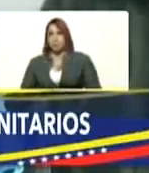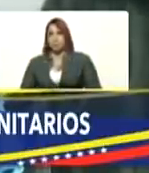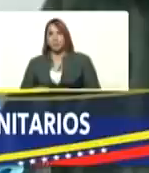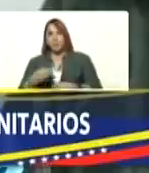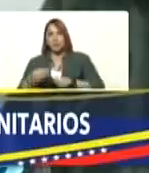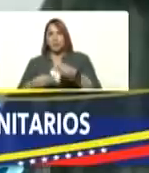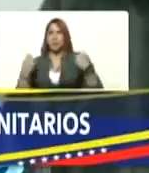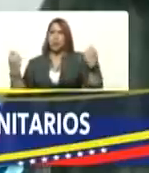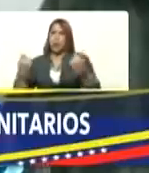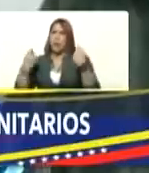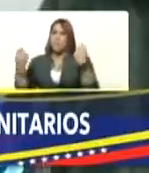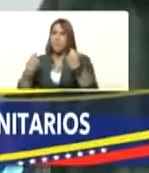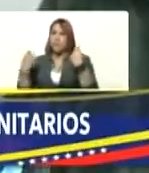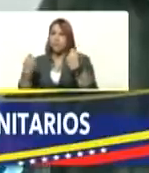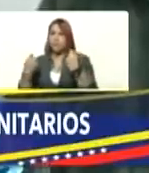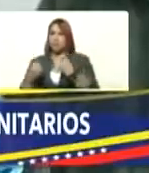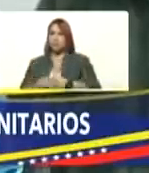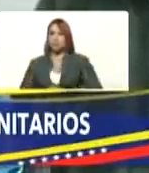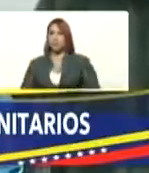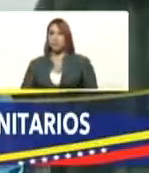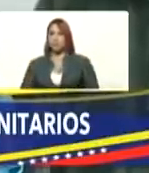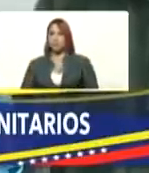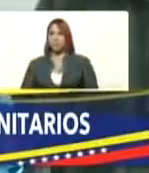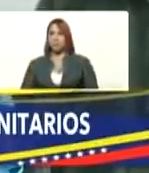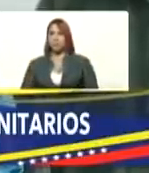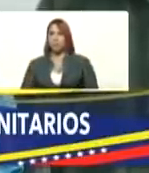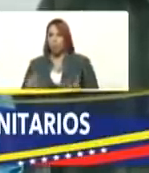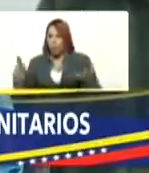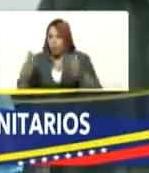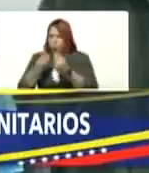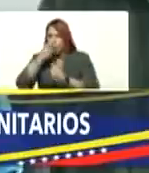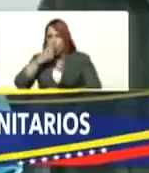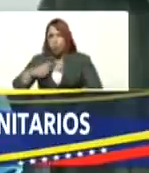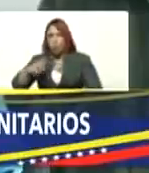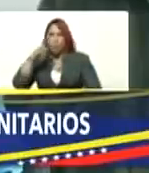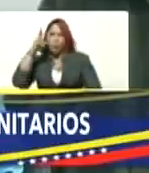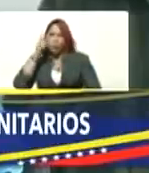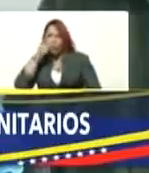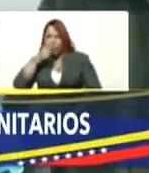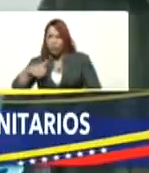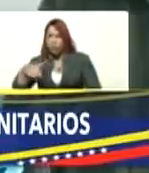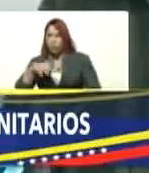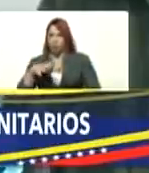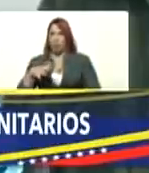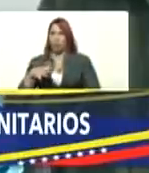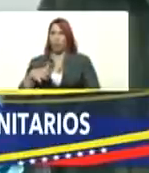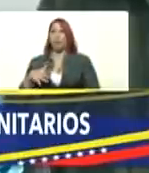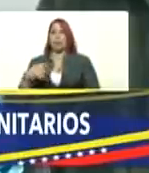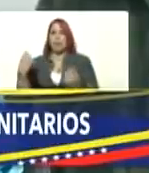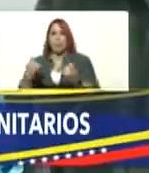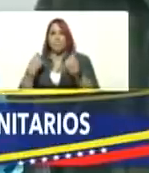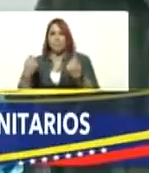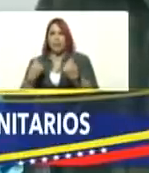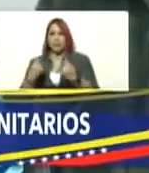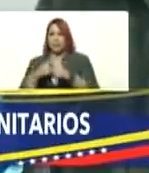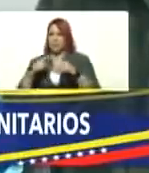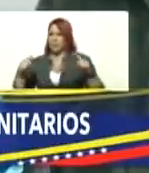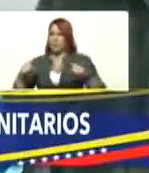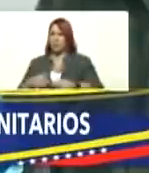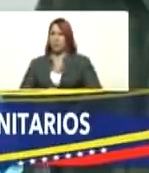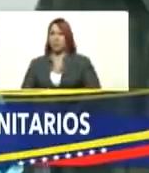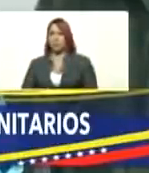una campaña al calor del pueblo, escuchando al pueblo, una campaña típica, una